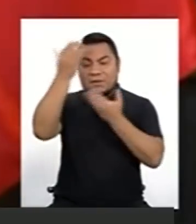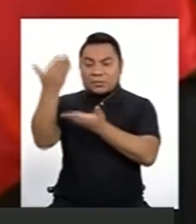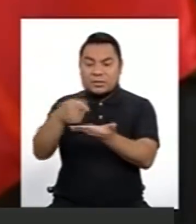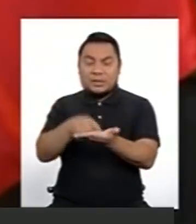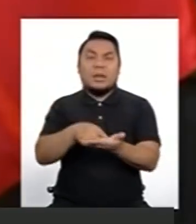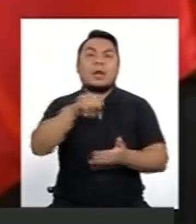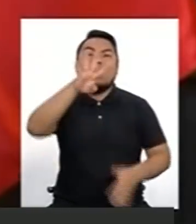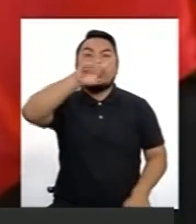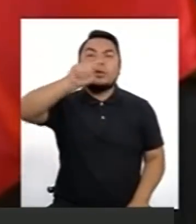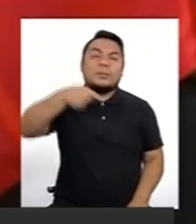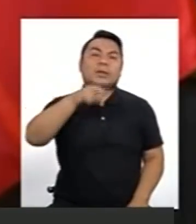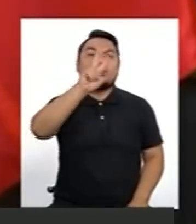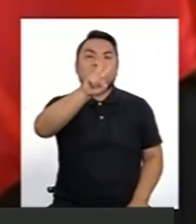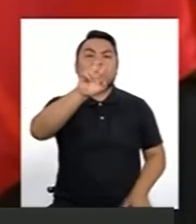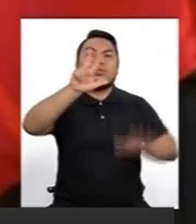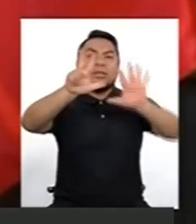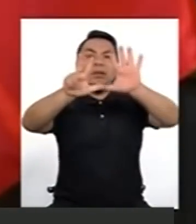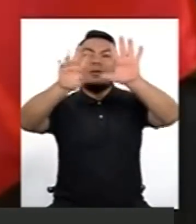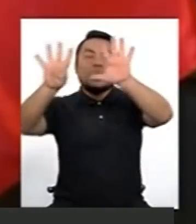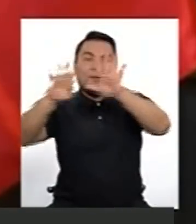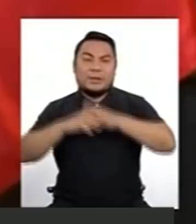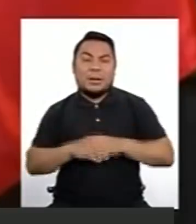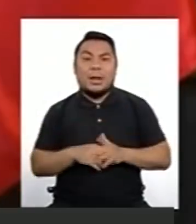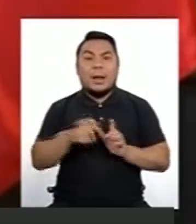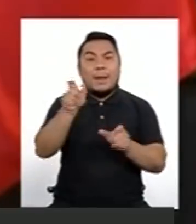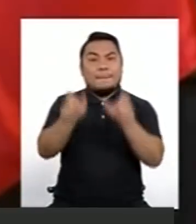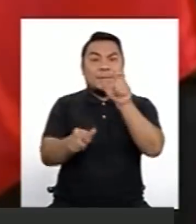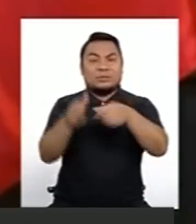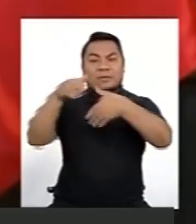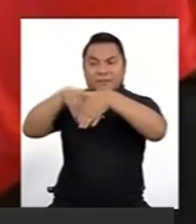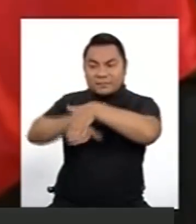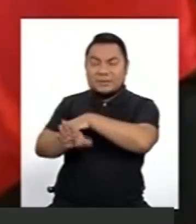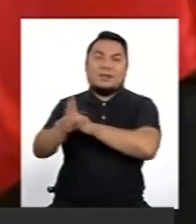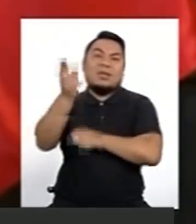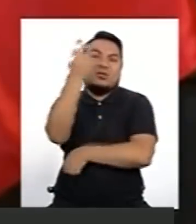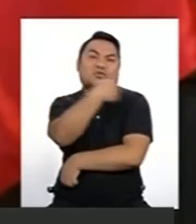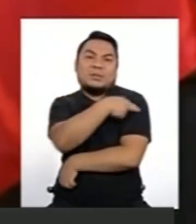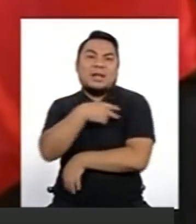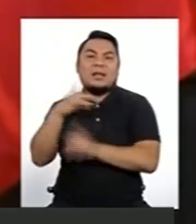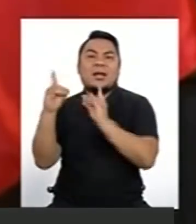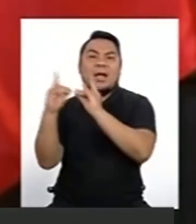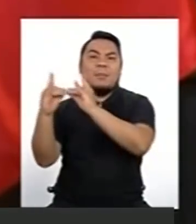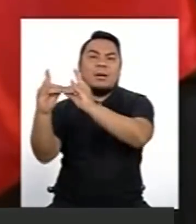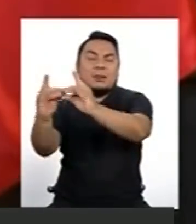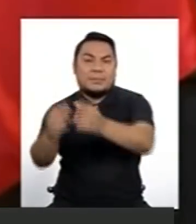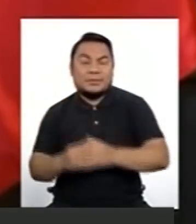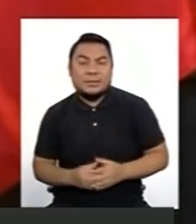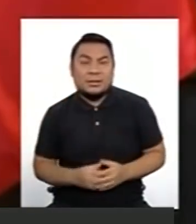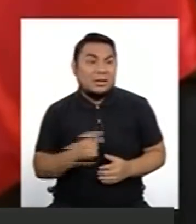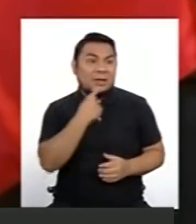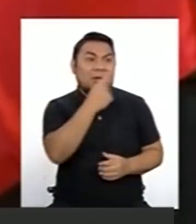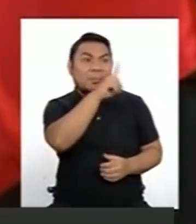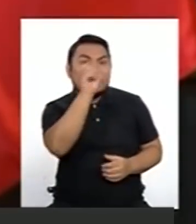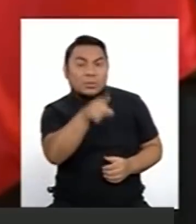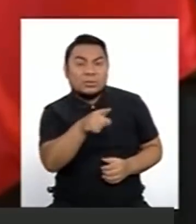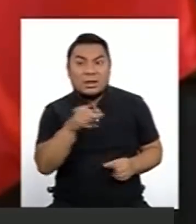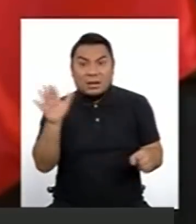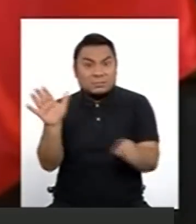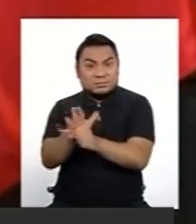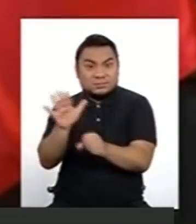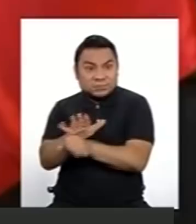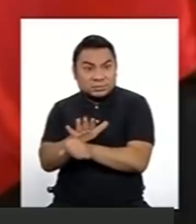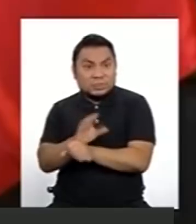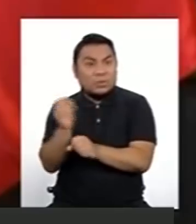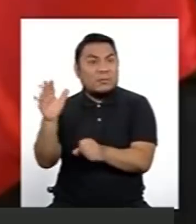tengo, 4.289 pacientes en hospitales. ¿Y tenemos espacio o ya se llenaron los